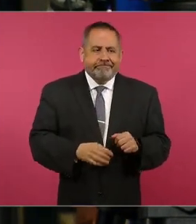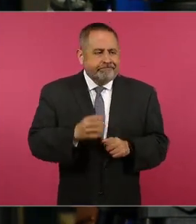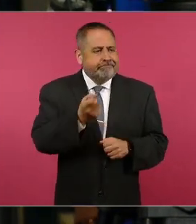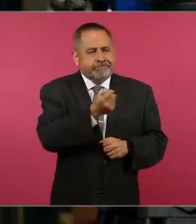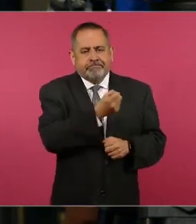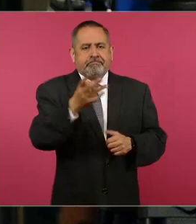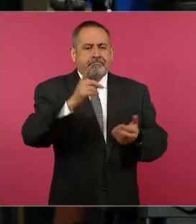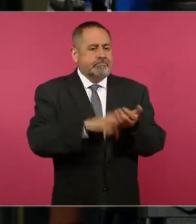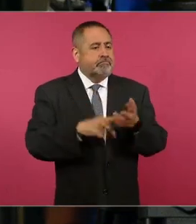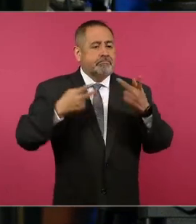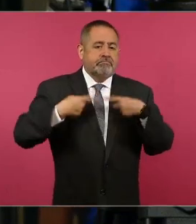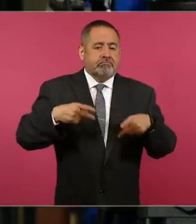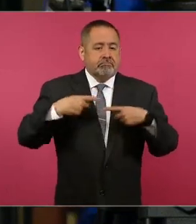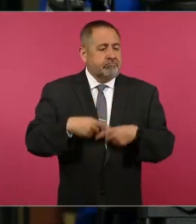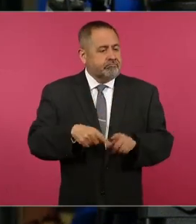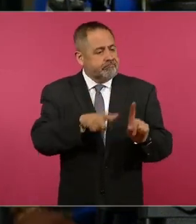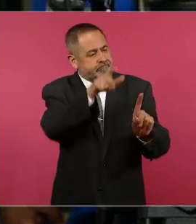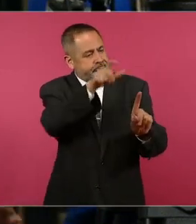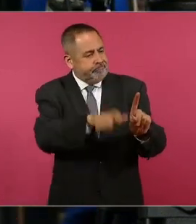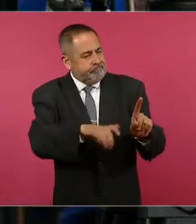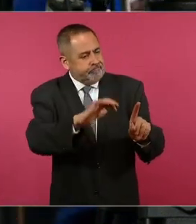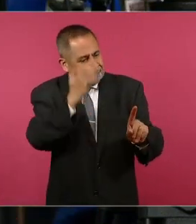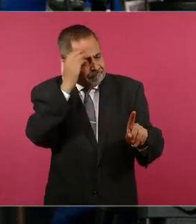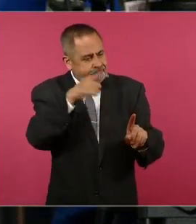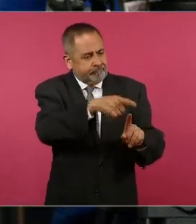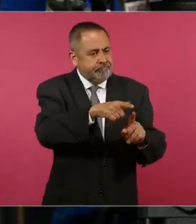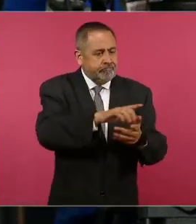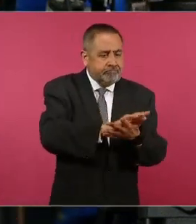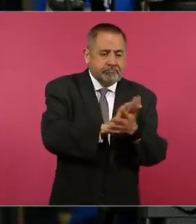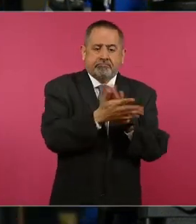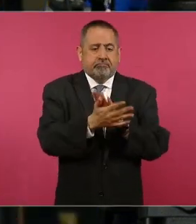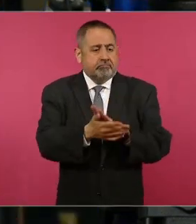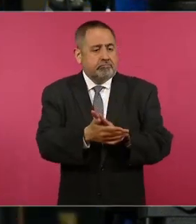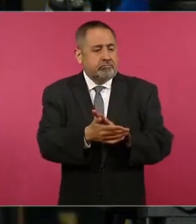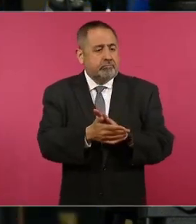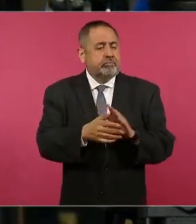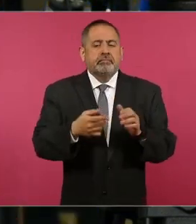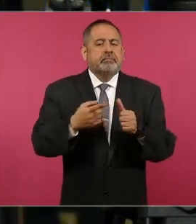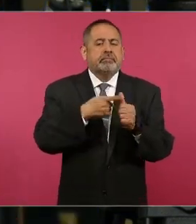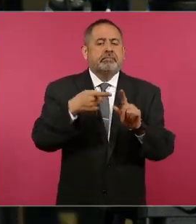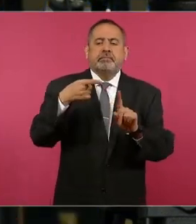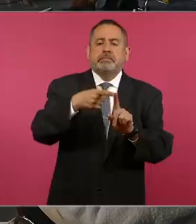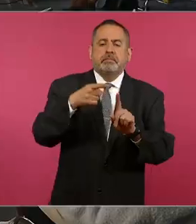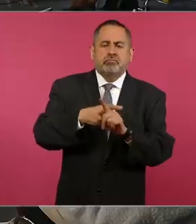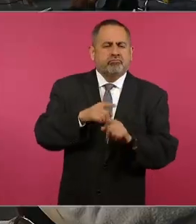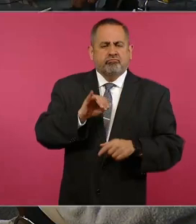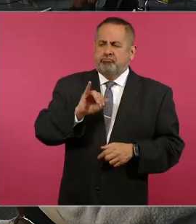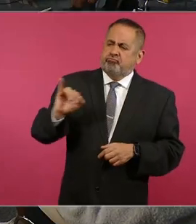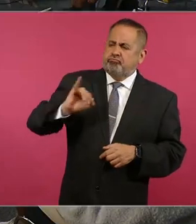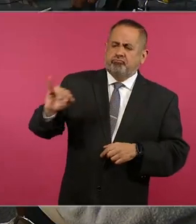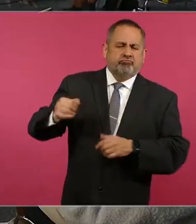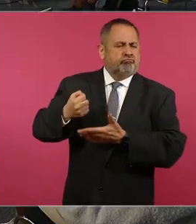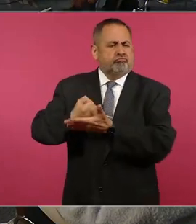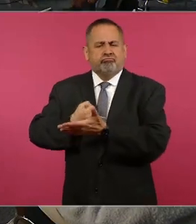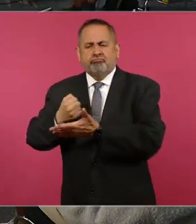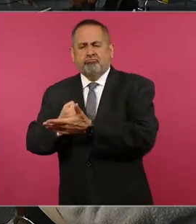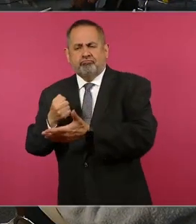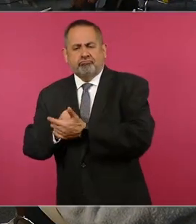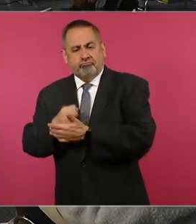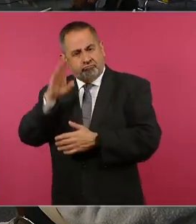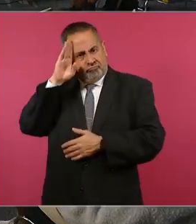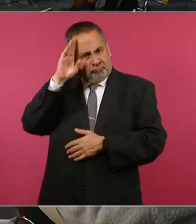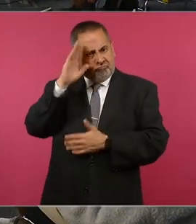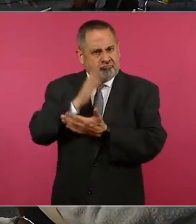a las que se les identifica como conversos que primero militan en la izquierda o en la ultra izquierda y